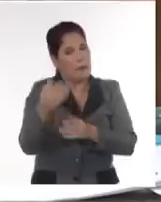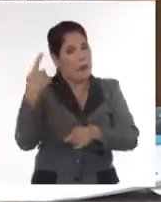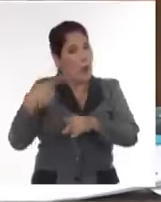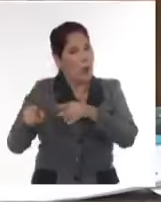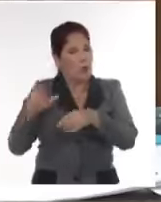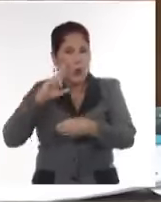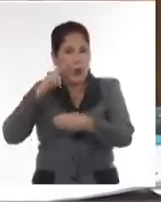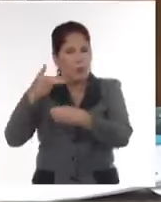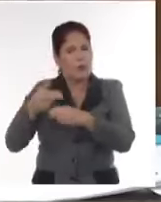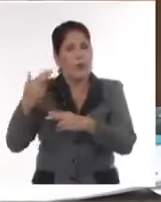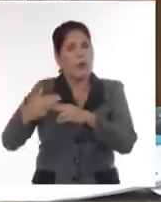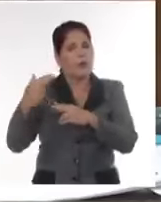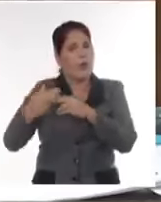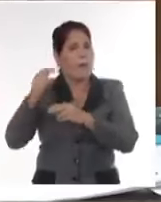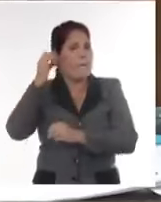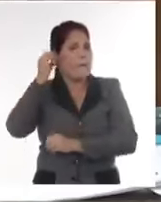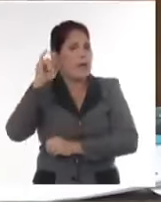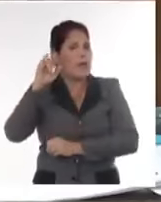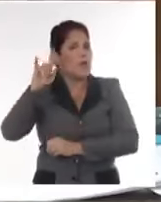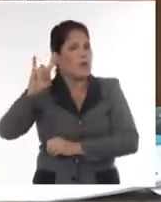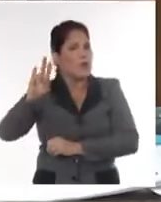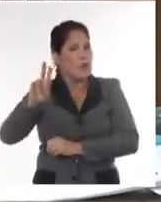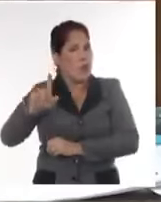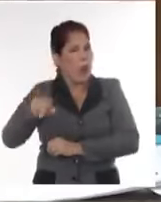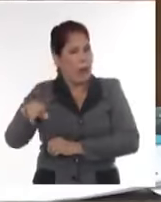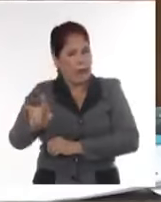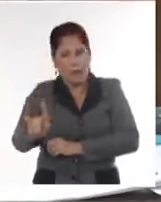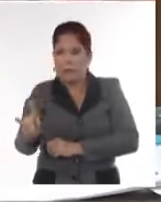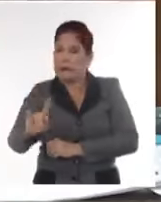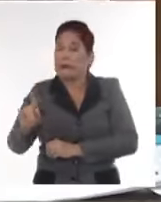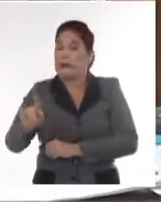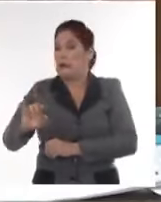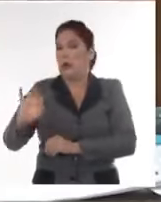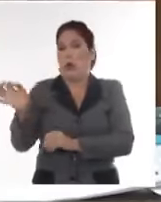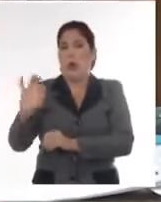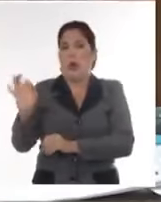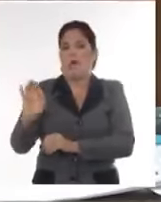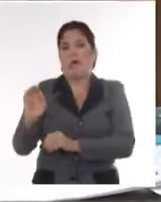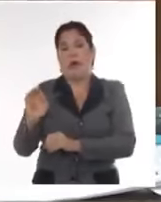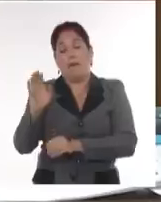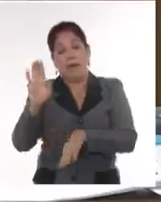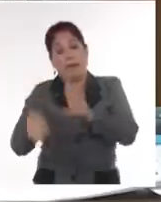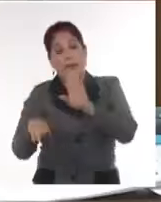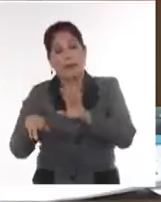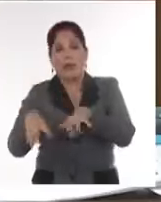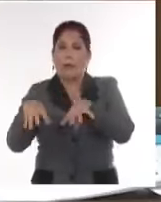tenemos suministro, pero que tienen interrupciones, y vamos a tener baches,